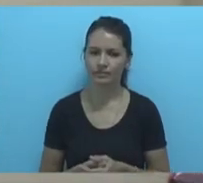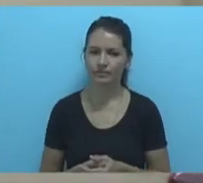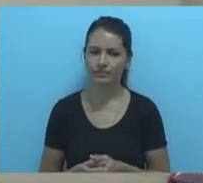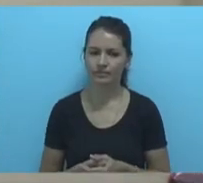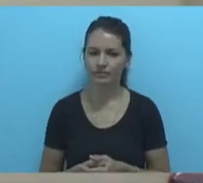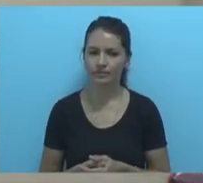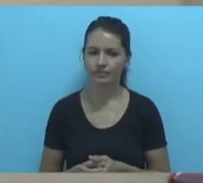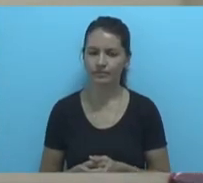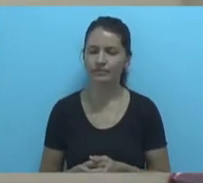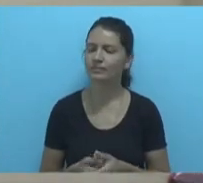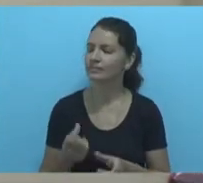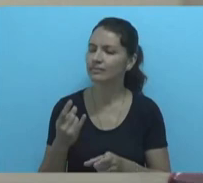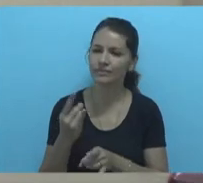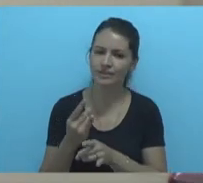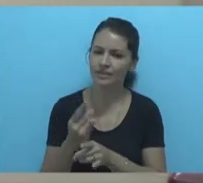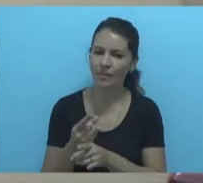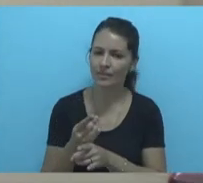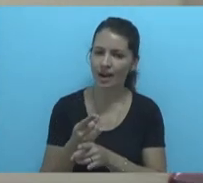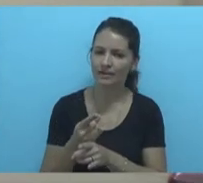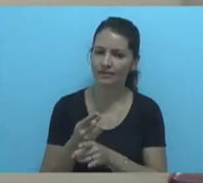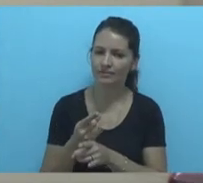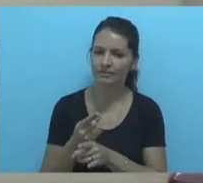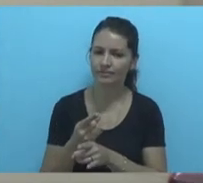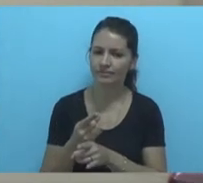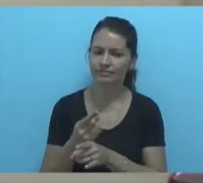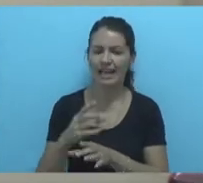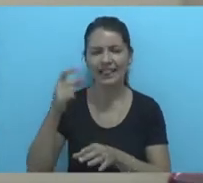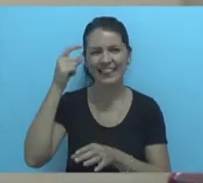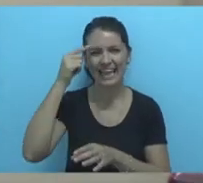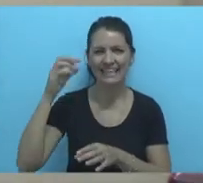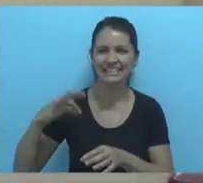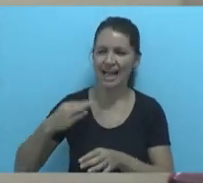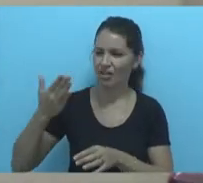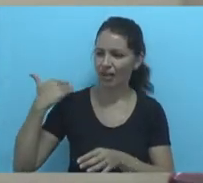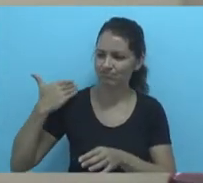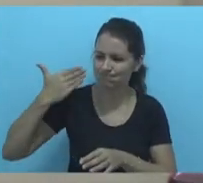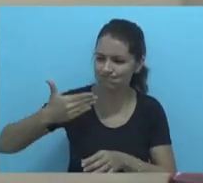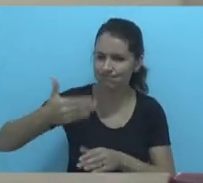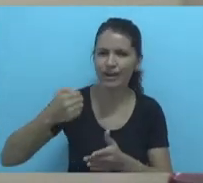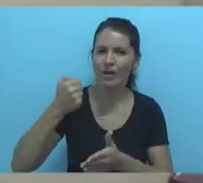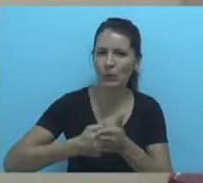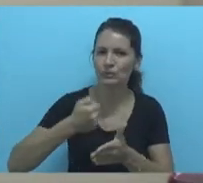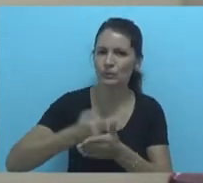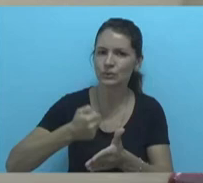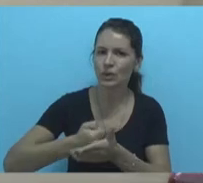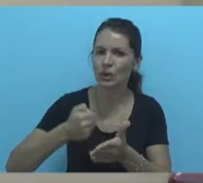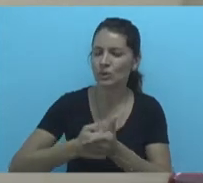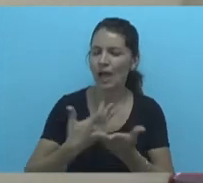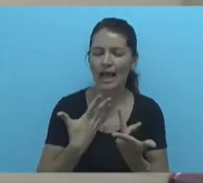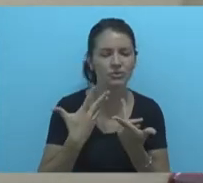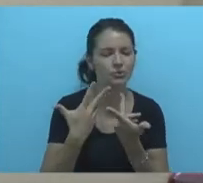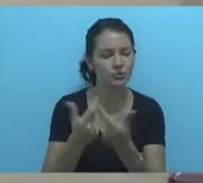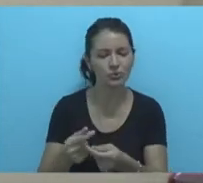adelante siempre, pero siempre, en estos más de 10 años de lucha, respuestas